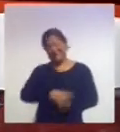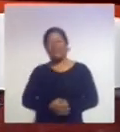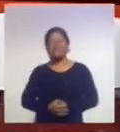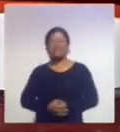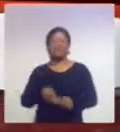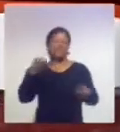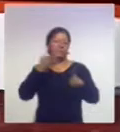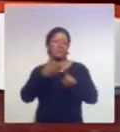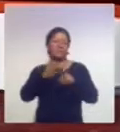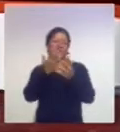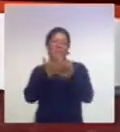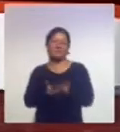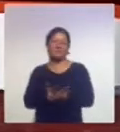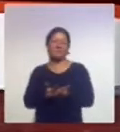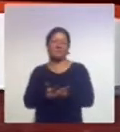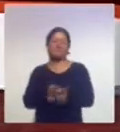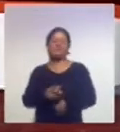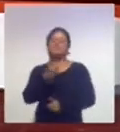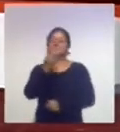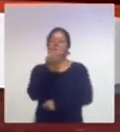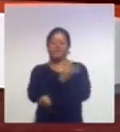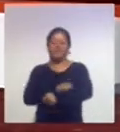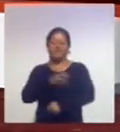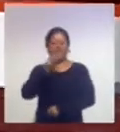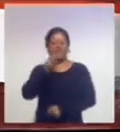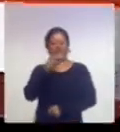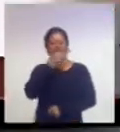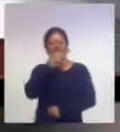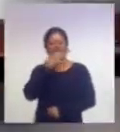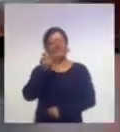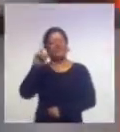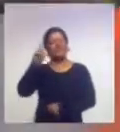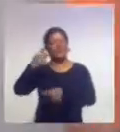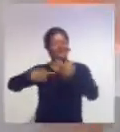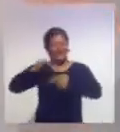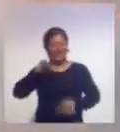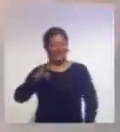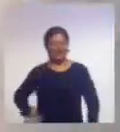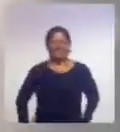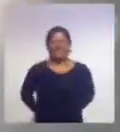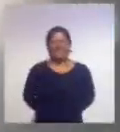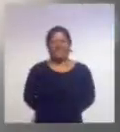no tardamos nada, son las 2 de la tarde con 30 minutos. Regresamos.